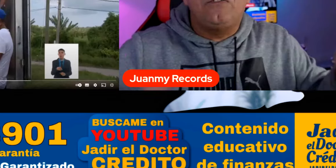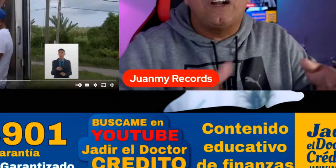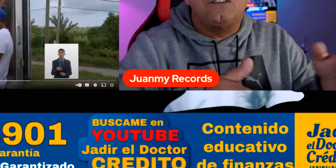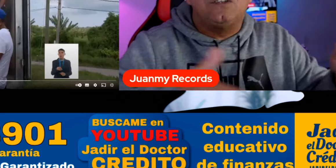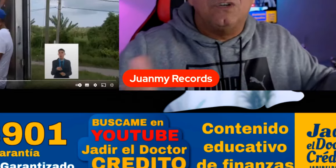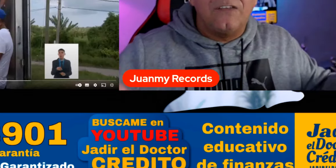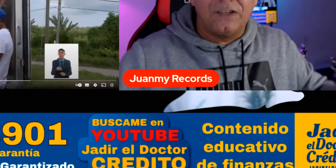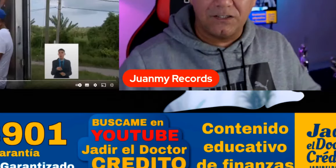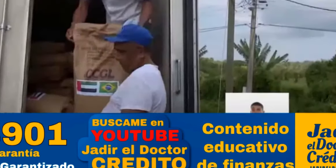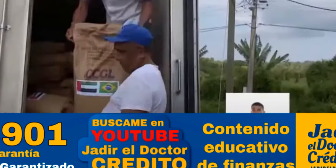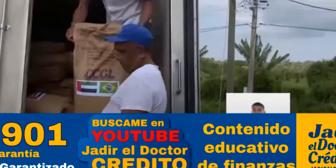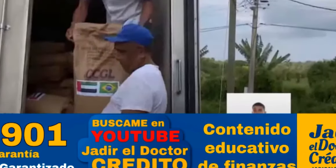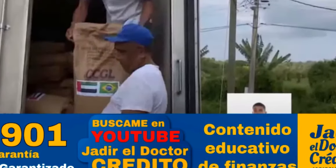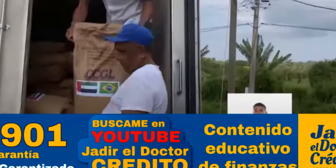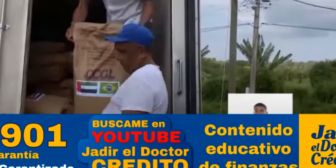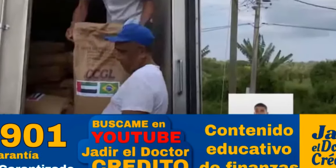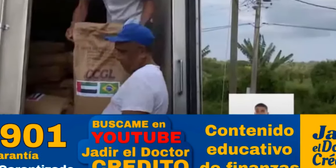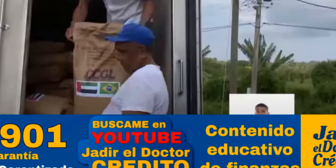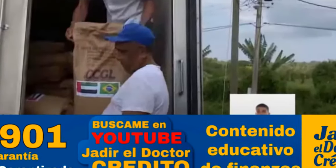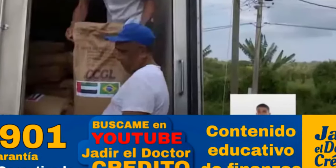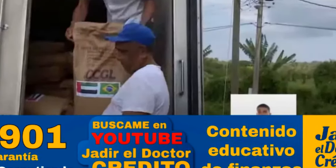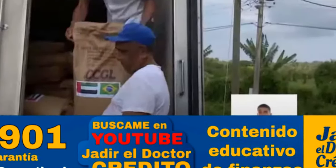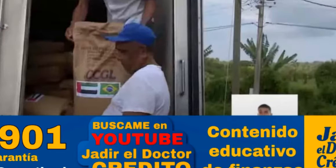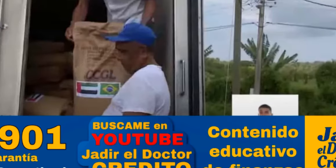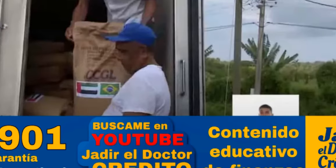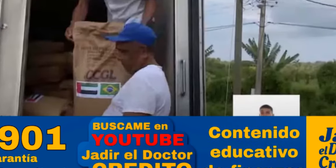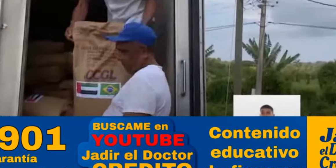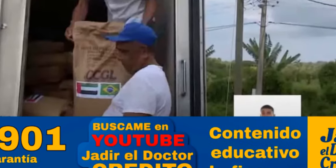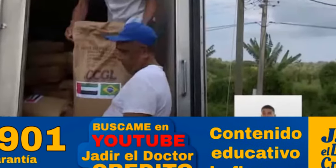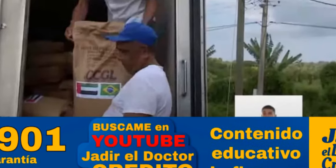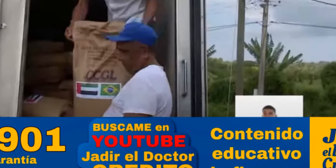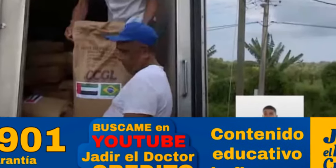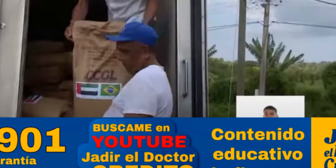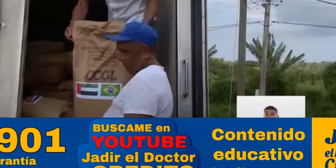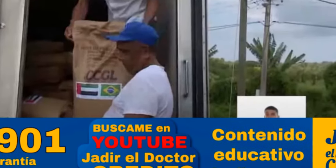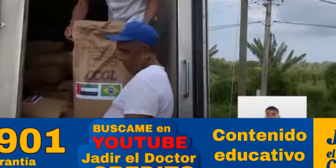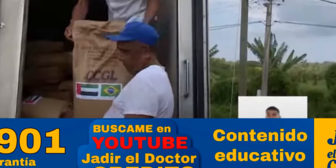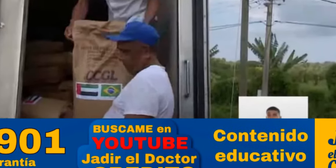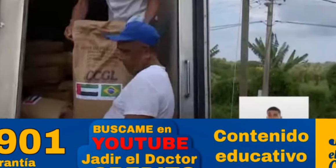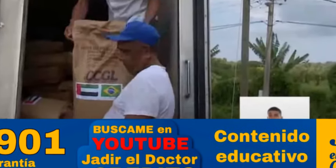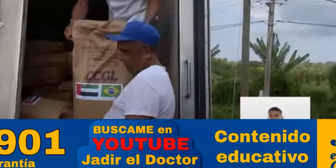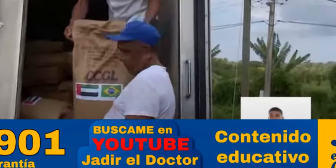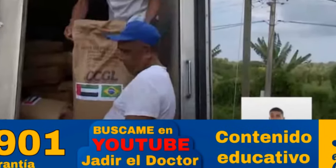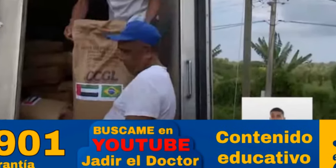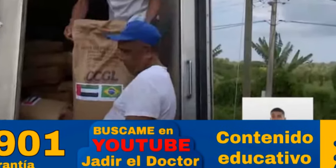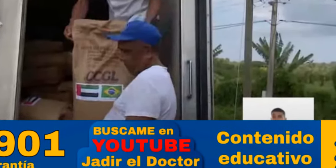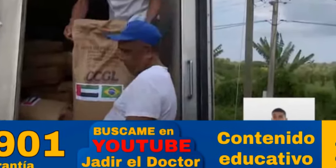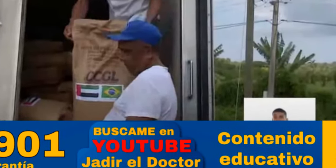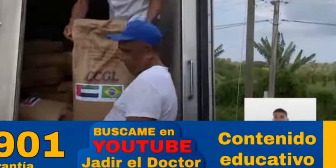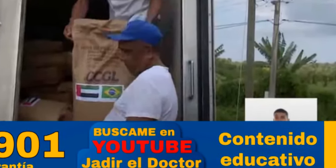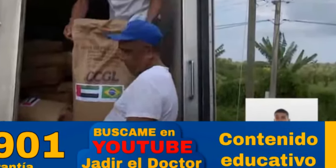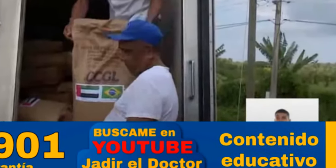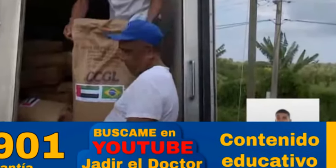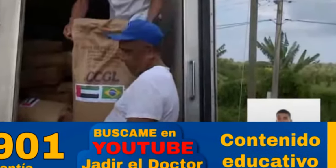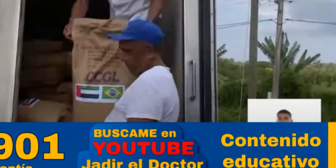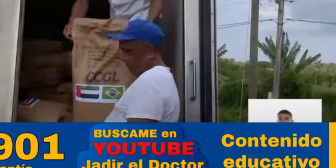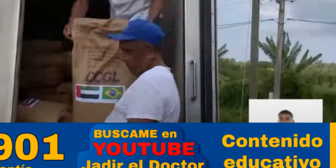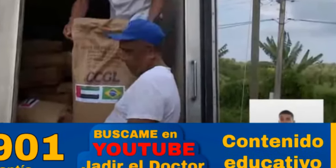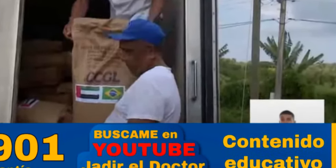edades fraccionadas. Mira. Se le fue. Esto se le fue. Ya se ve ahí a la cara. Mira la bandera de Brasil. Eso fue